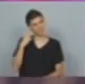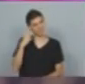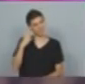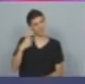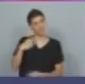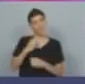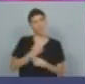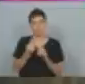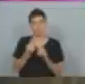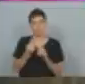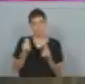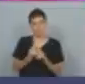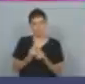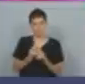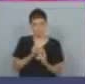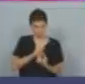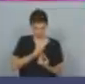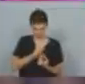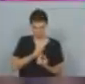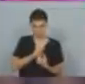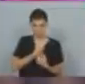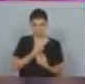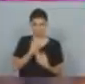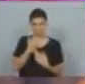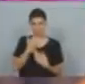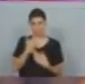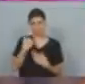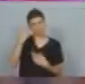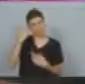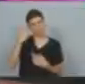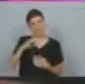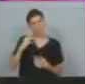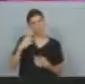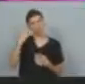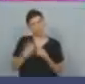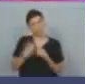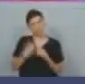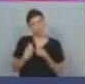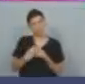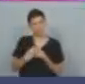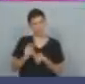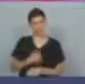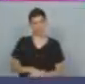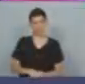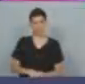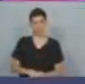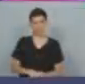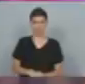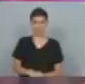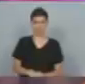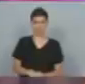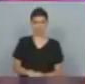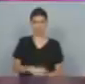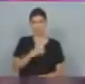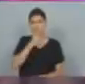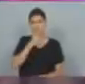para ofrecer. ¿A dónde? Me hubiera gustado escuchar, tengo mucho para aprender. Escuche y aprenda. Y a veces cuando uno